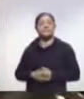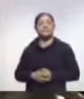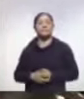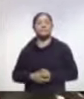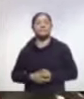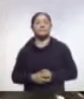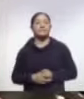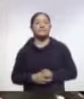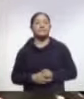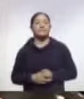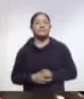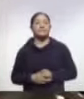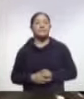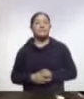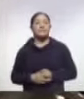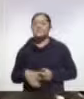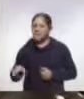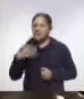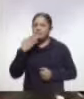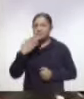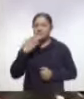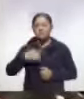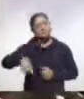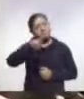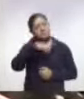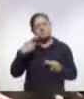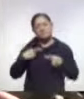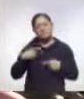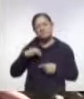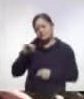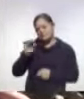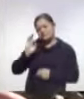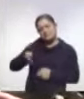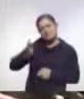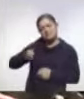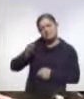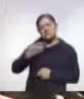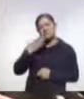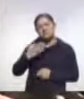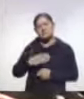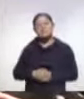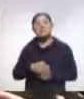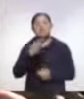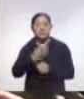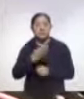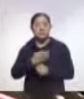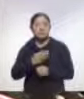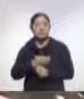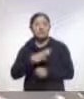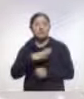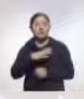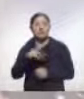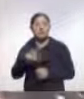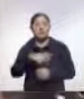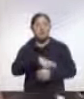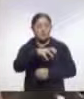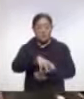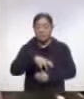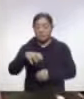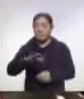mejor dicho, tomado cartas en el asunto y esto nos ha permitido este año replantar una buena cantidad de maguey.